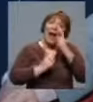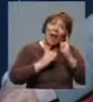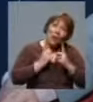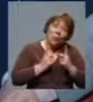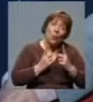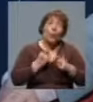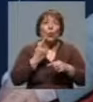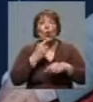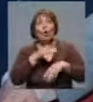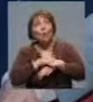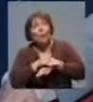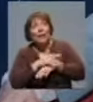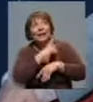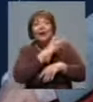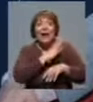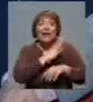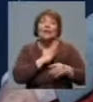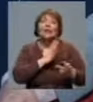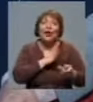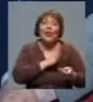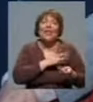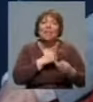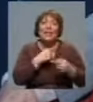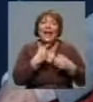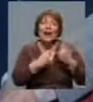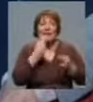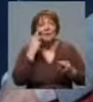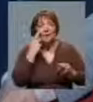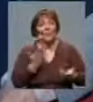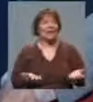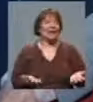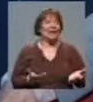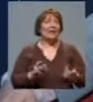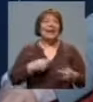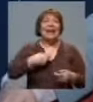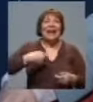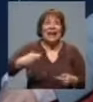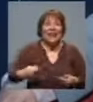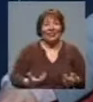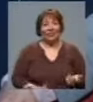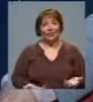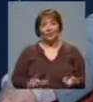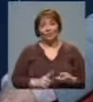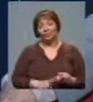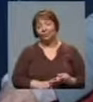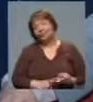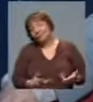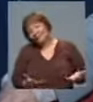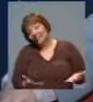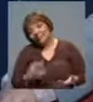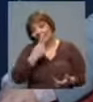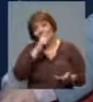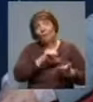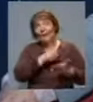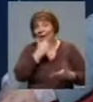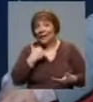se tomaron en su momento todavía tienen consecuencias tiene dificultades para el crédito porque es un